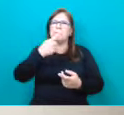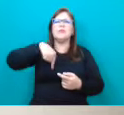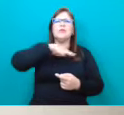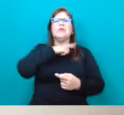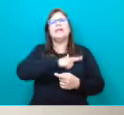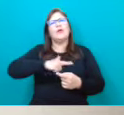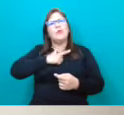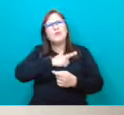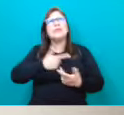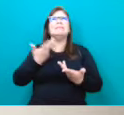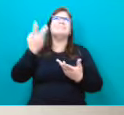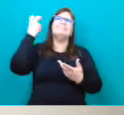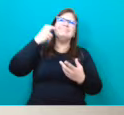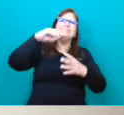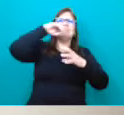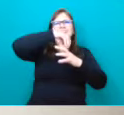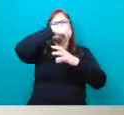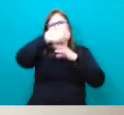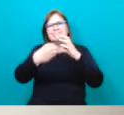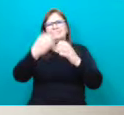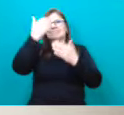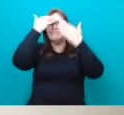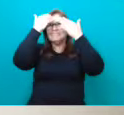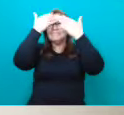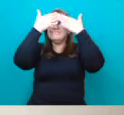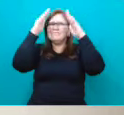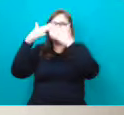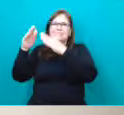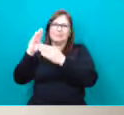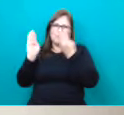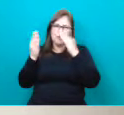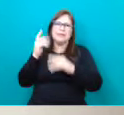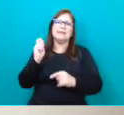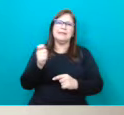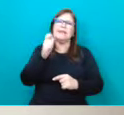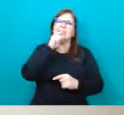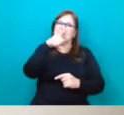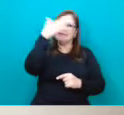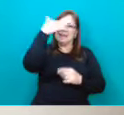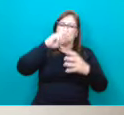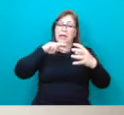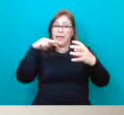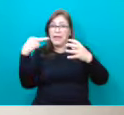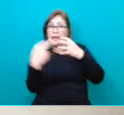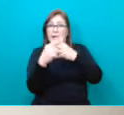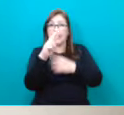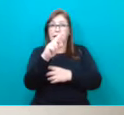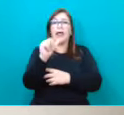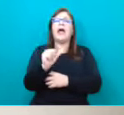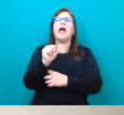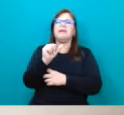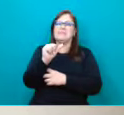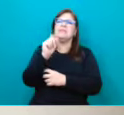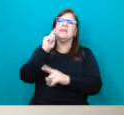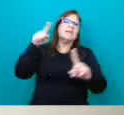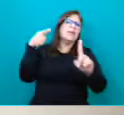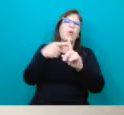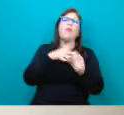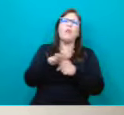todos los que nos gusta viajar y conocer rincones de este mundo. Como sabes, Realidad Alternativa es un espacio único y diferente